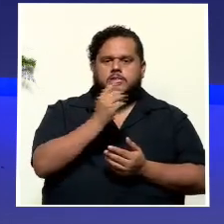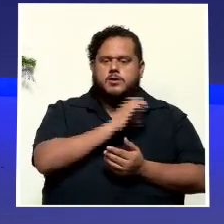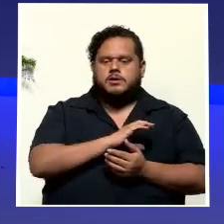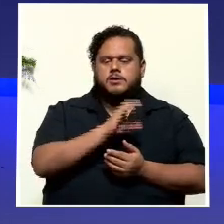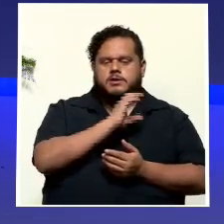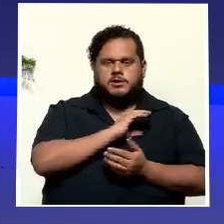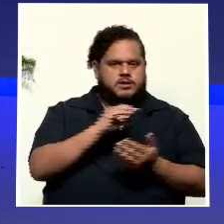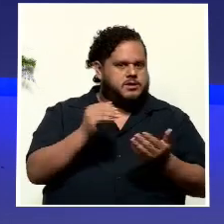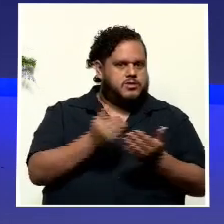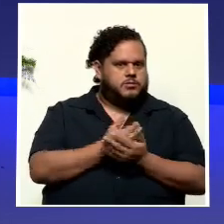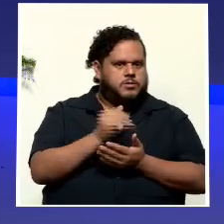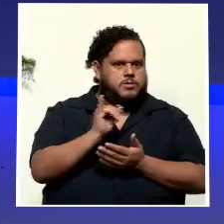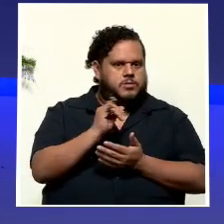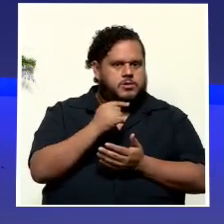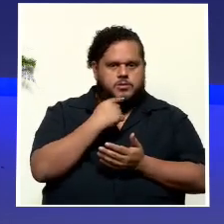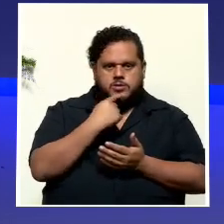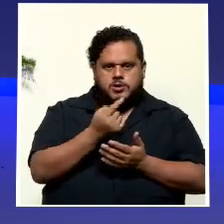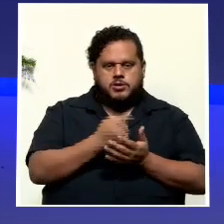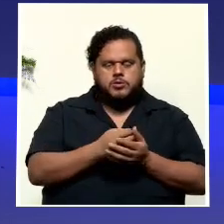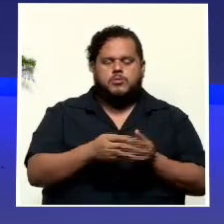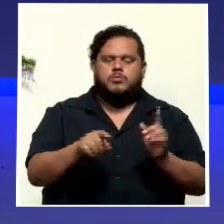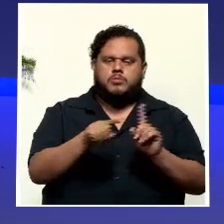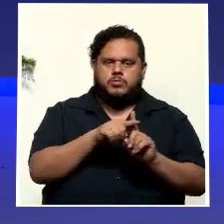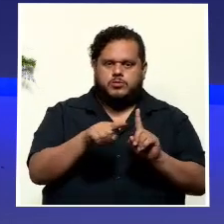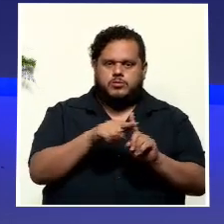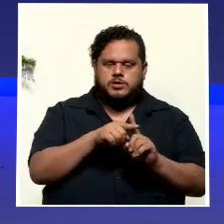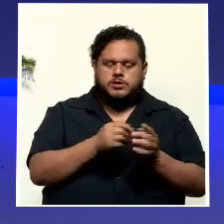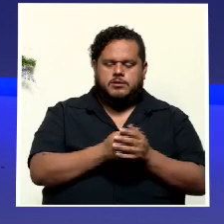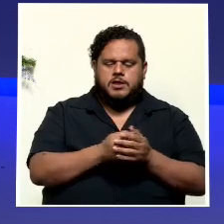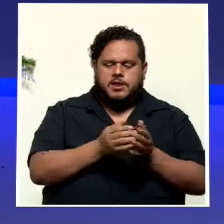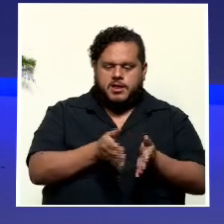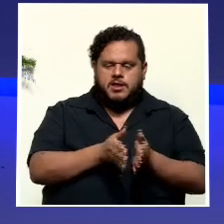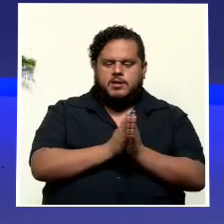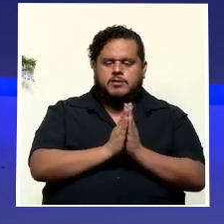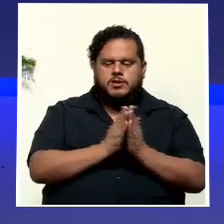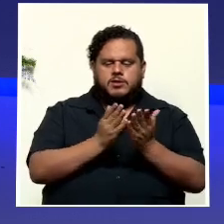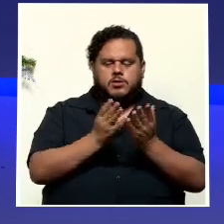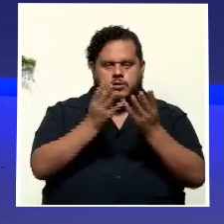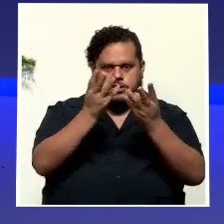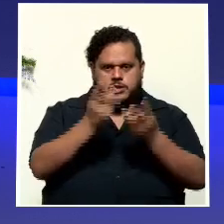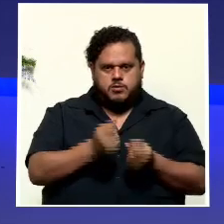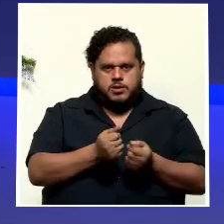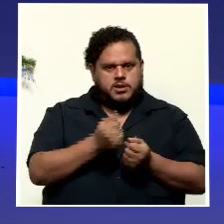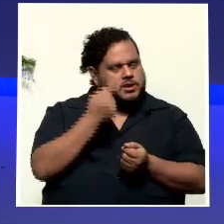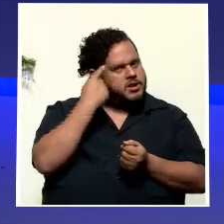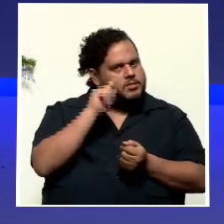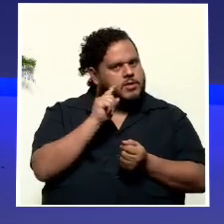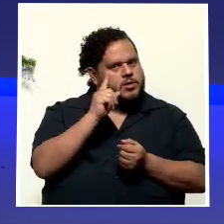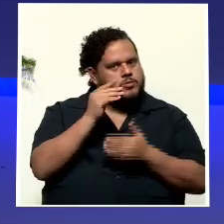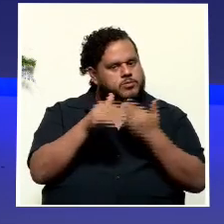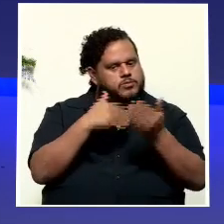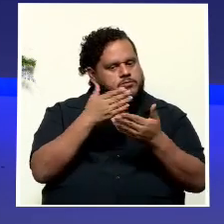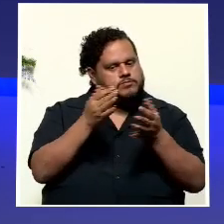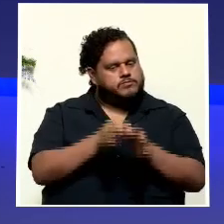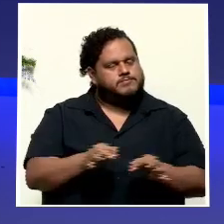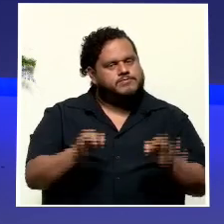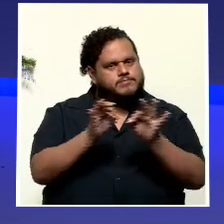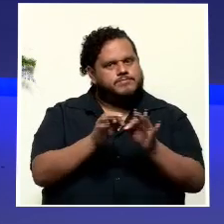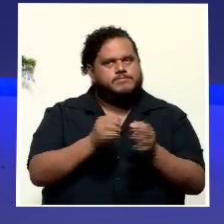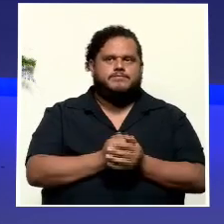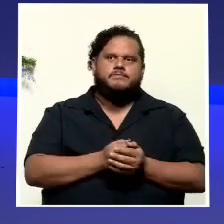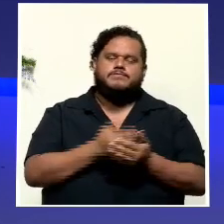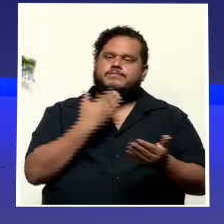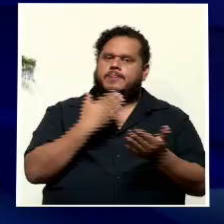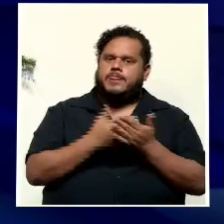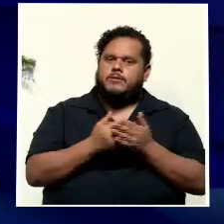característica nueva, como le digo, y muy positiva de petición de cuentas para un proceso tan importante. Qué bueno que